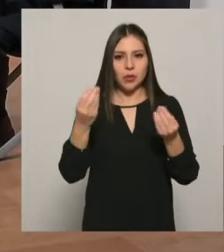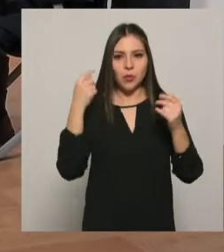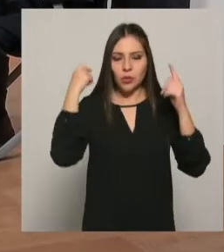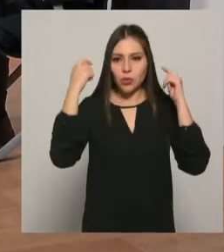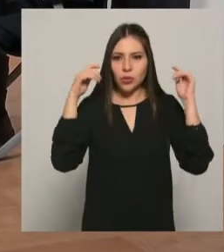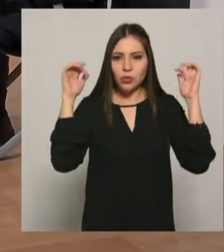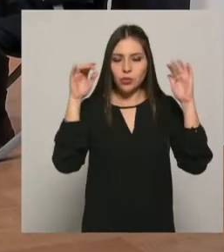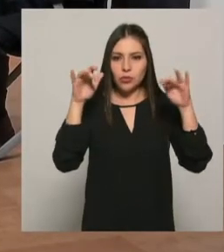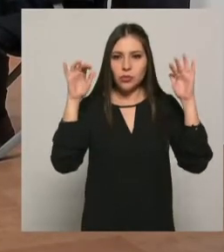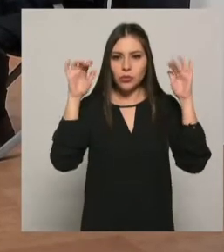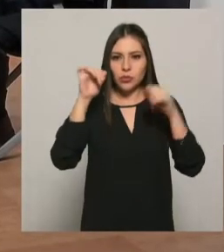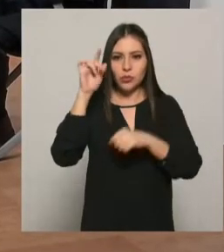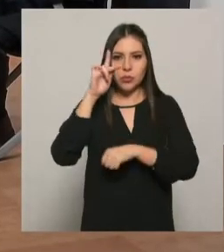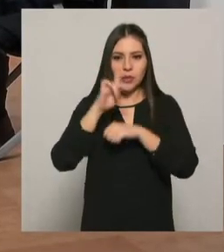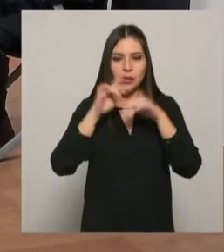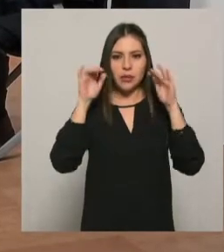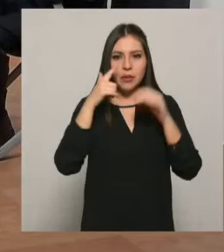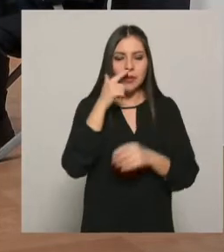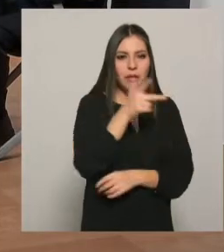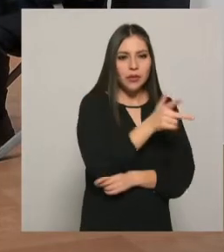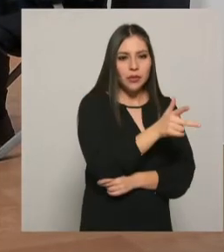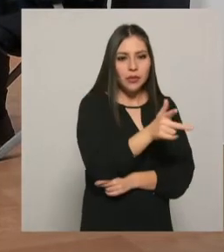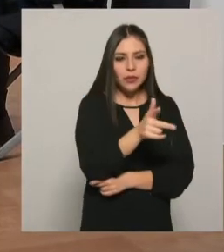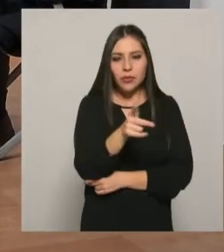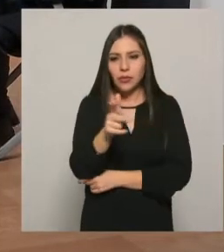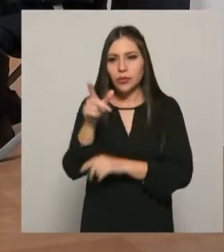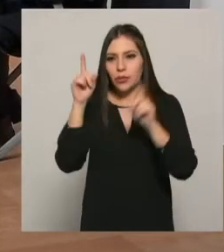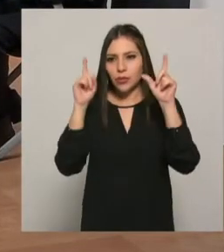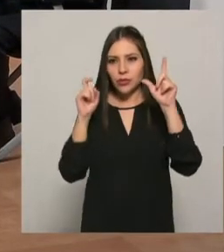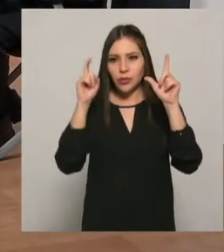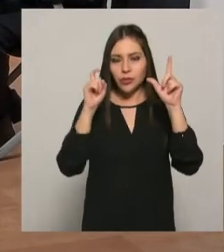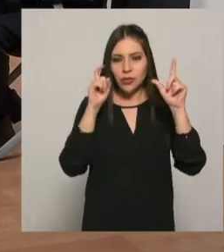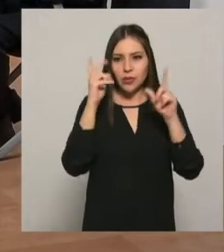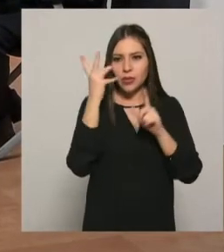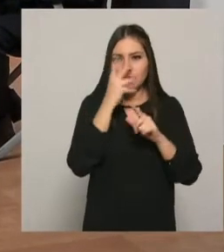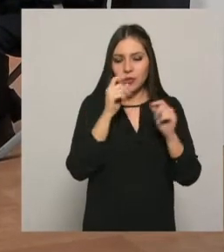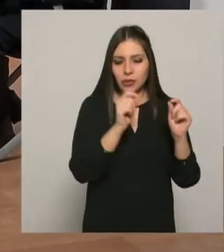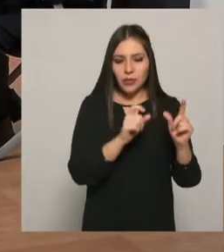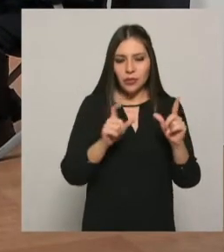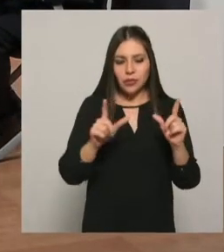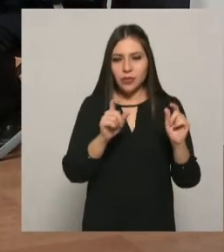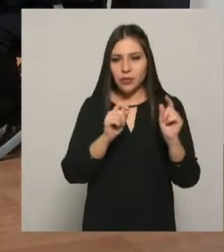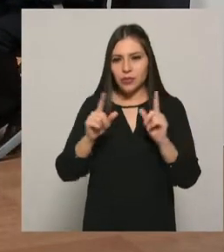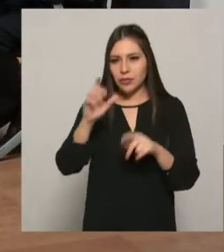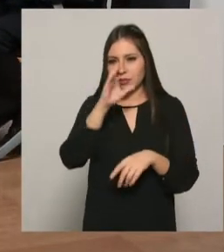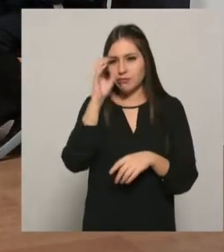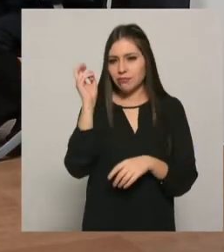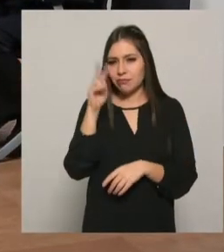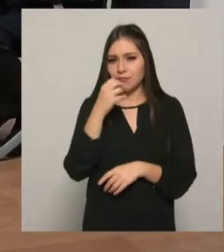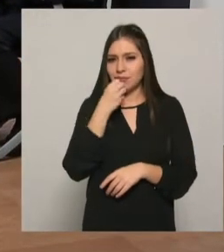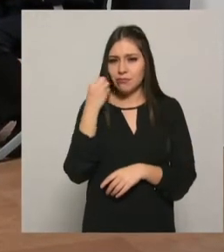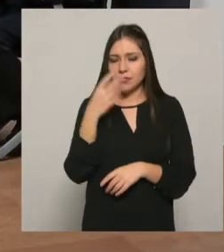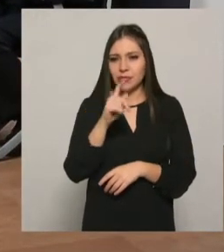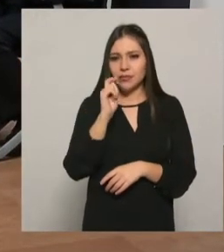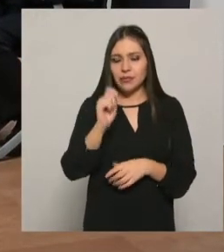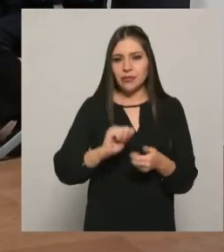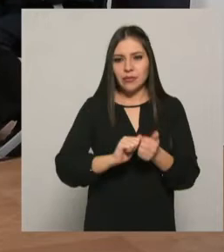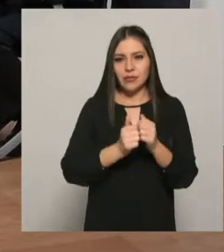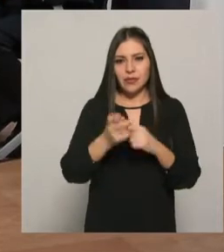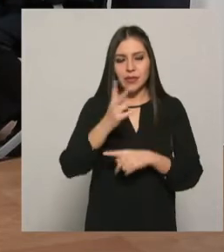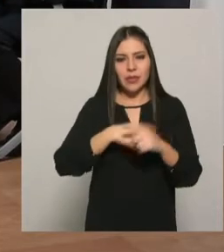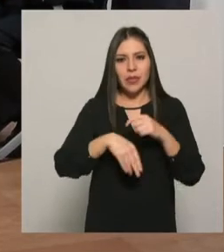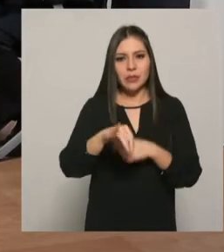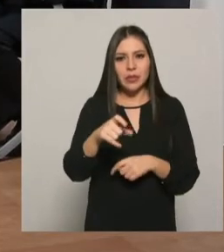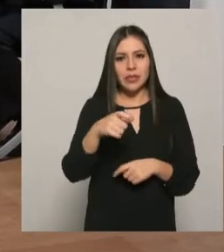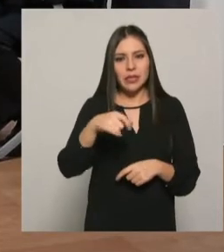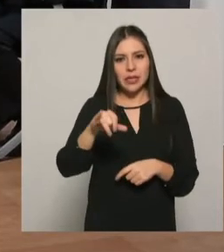turistas extranjeros a grabar y a tomar fotografía de estas imágenes impresionantes que son las que genera Mixquic. Y también